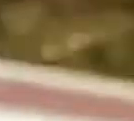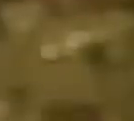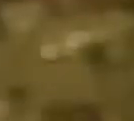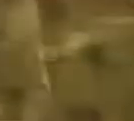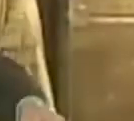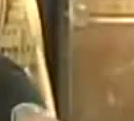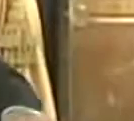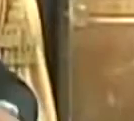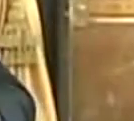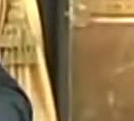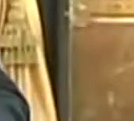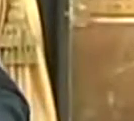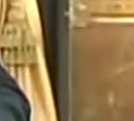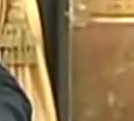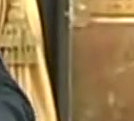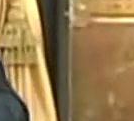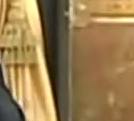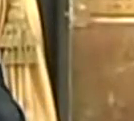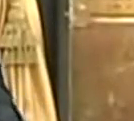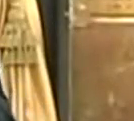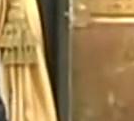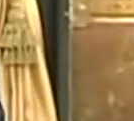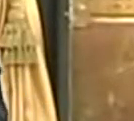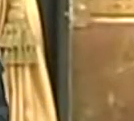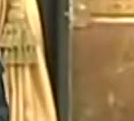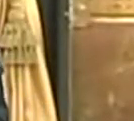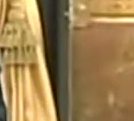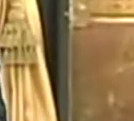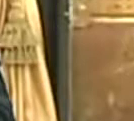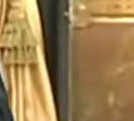y vuelven que se han sacado su carne de la patria